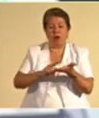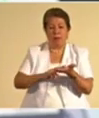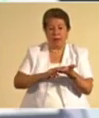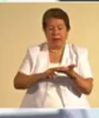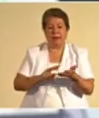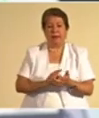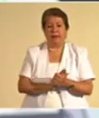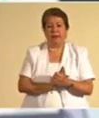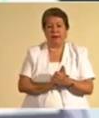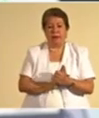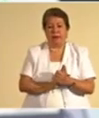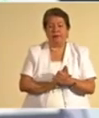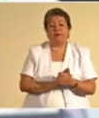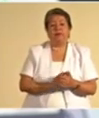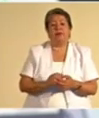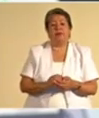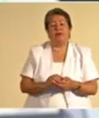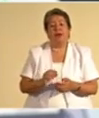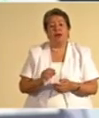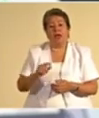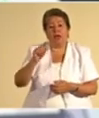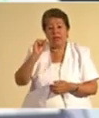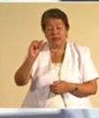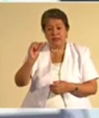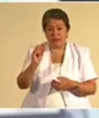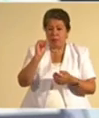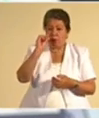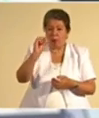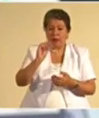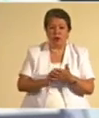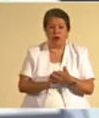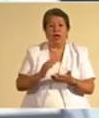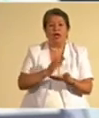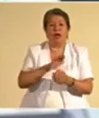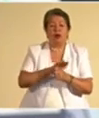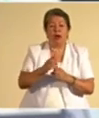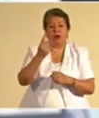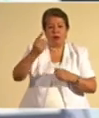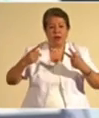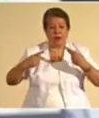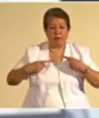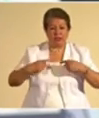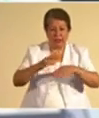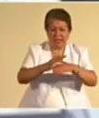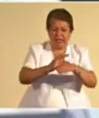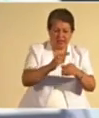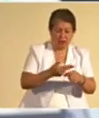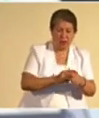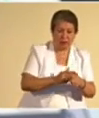oportunidad, ese gran momento en el cual un ciudadano de carne y hueso